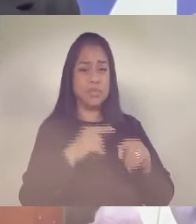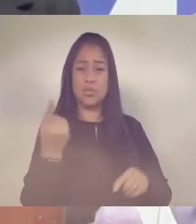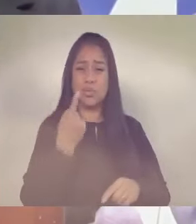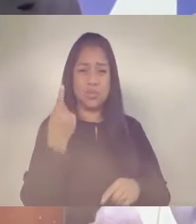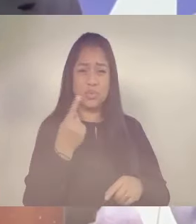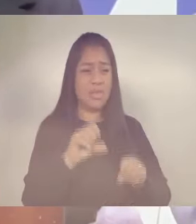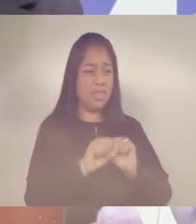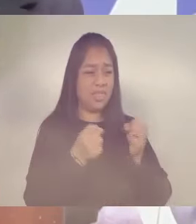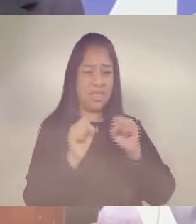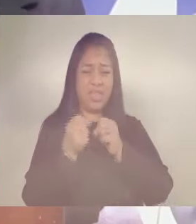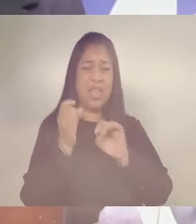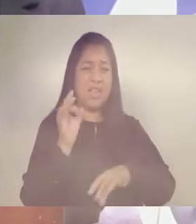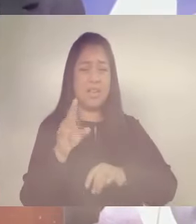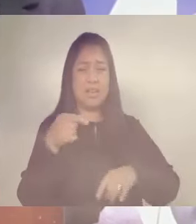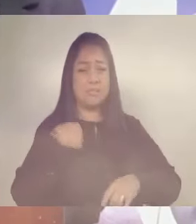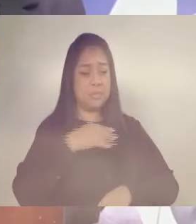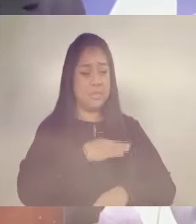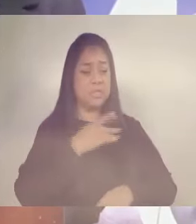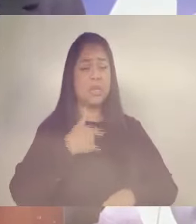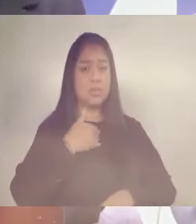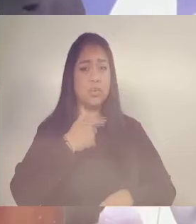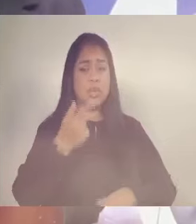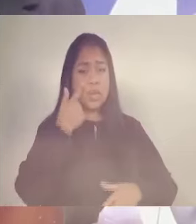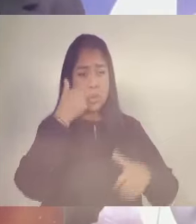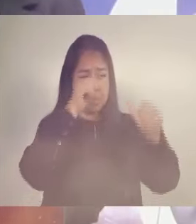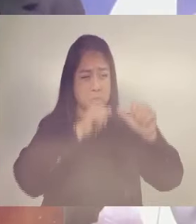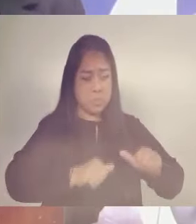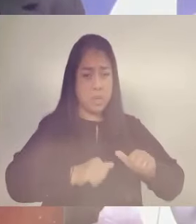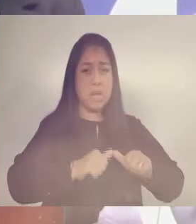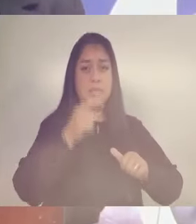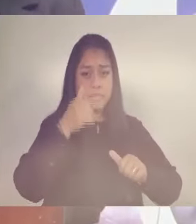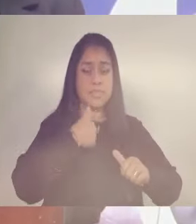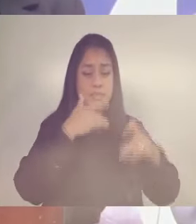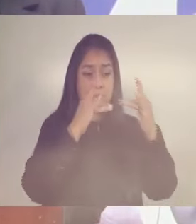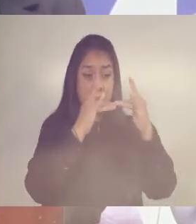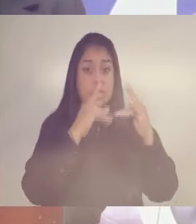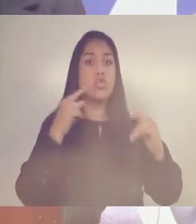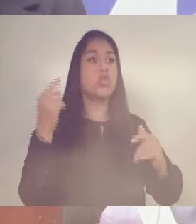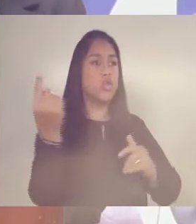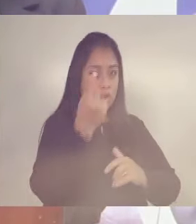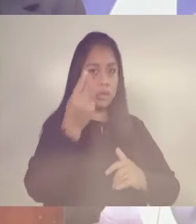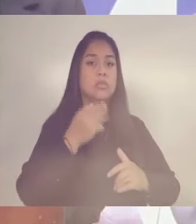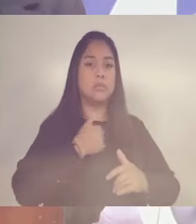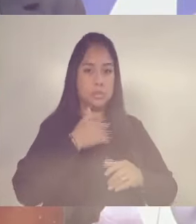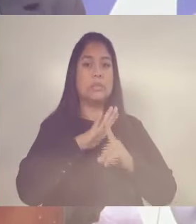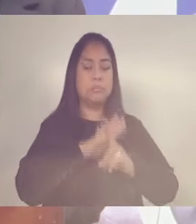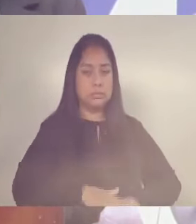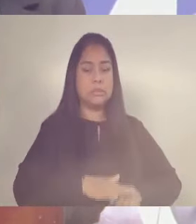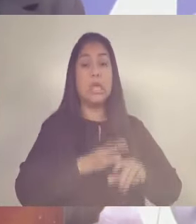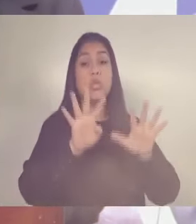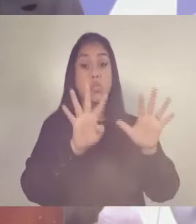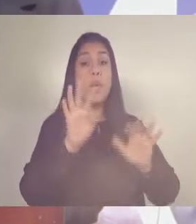estudio de los puentes y encontró que, además de que todos tienen daño,